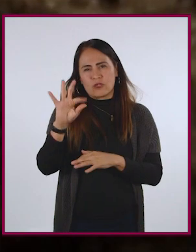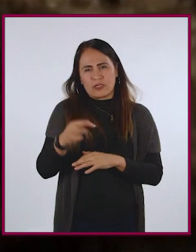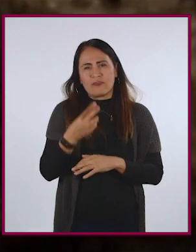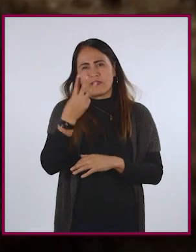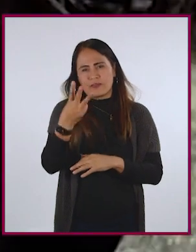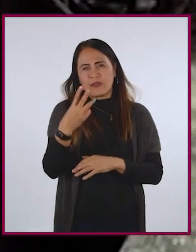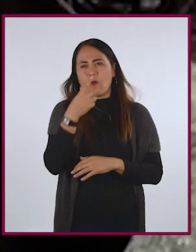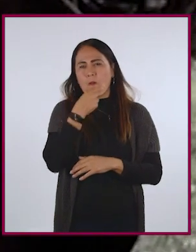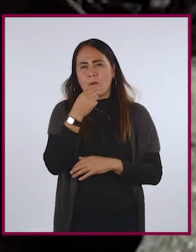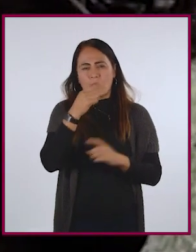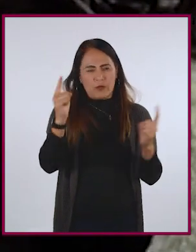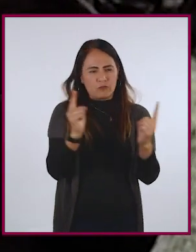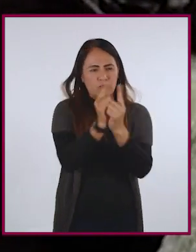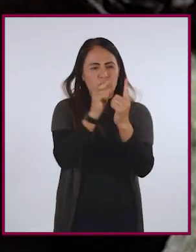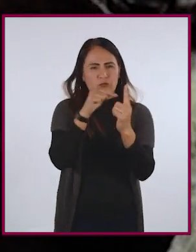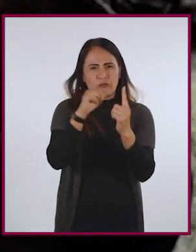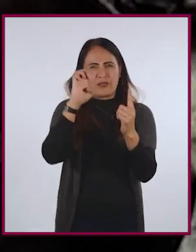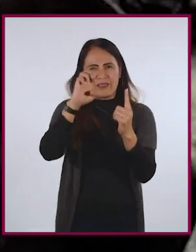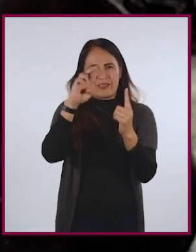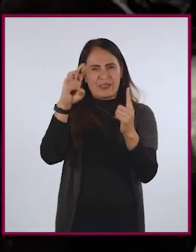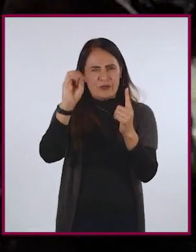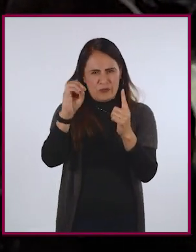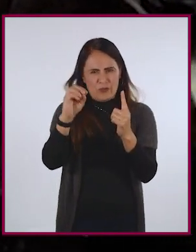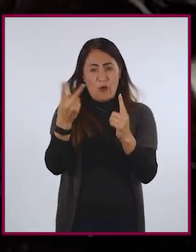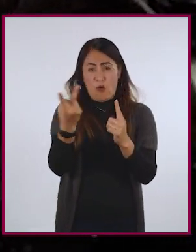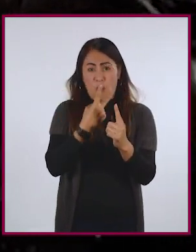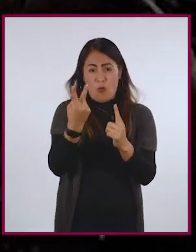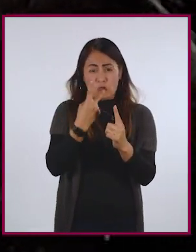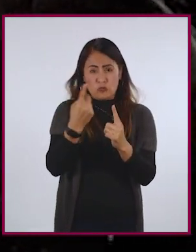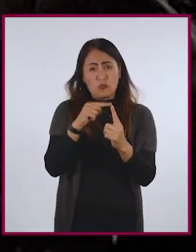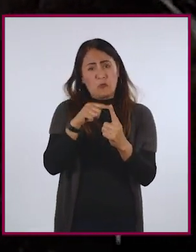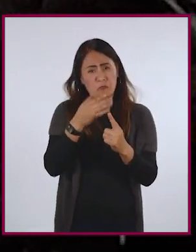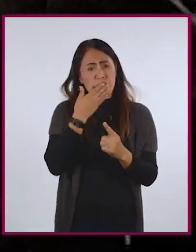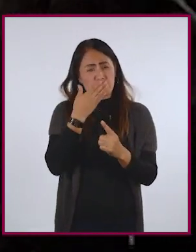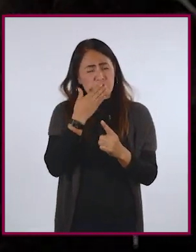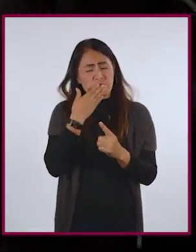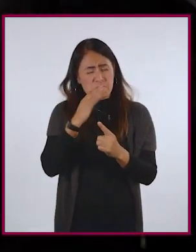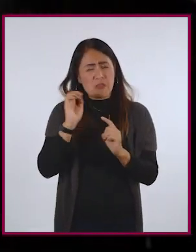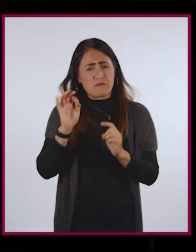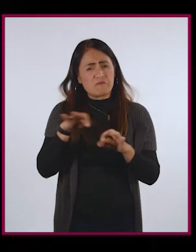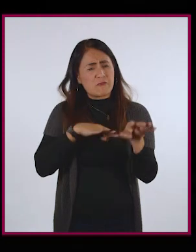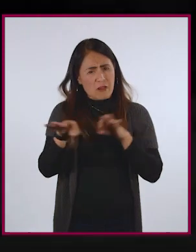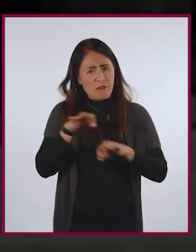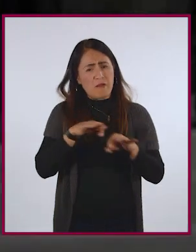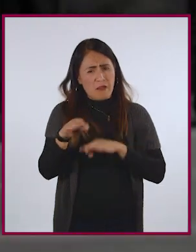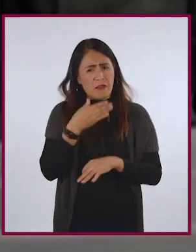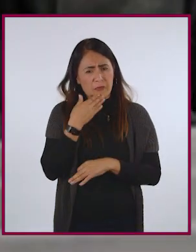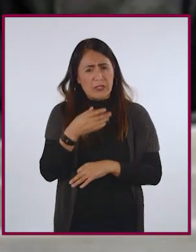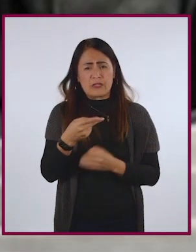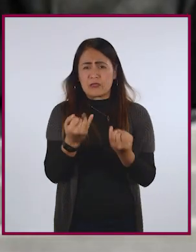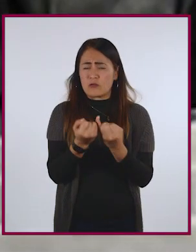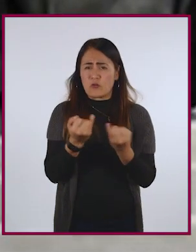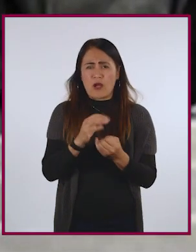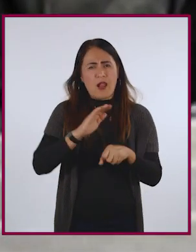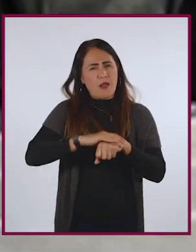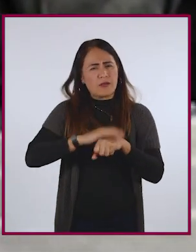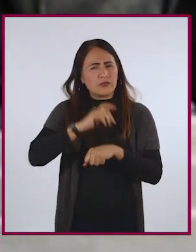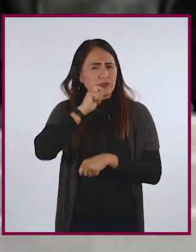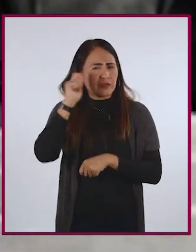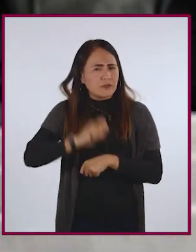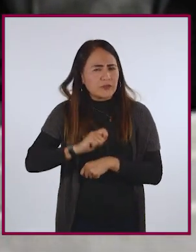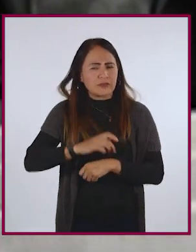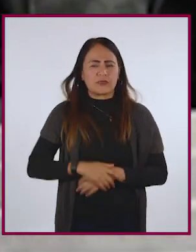1943, donde conoce a Luis Enrique Erro y se entabla entre ambos tanto una buena relación de trabajo como una